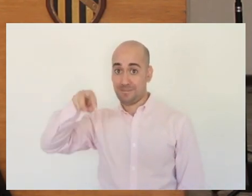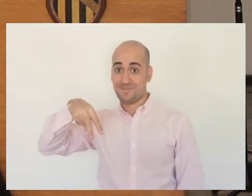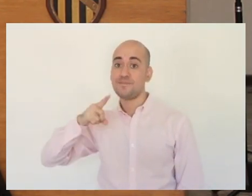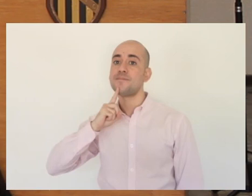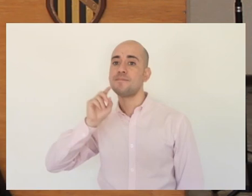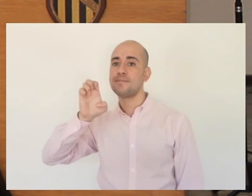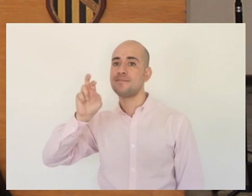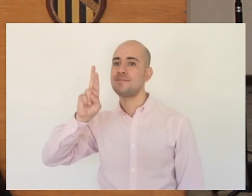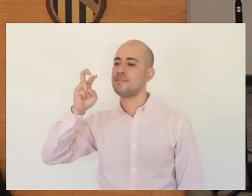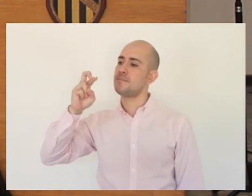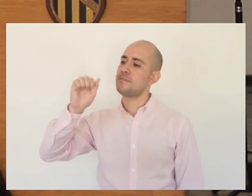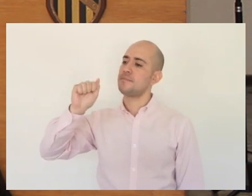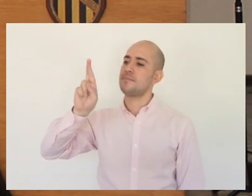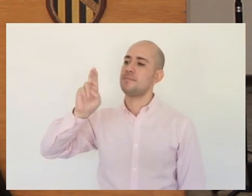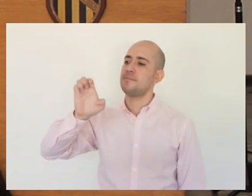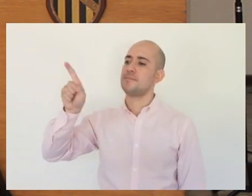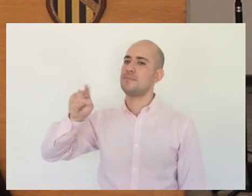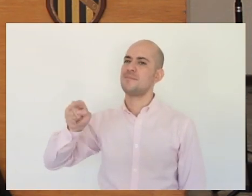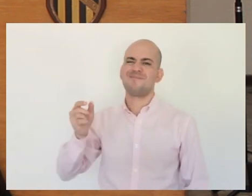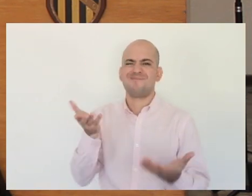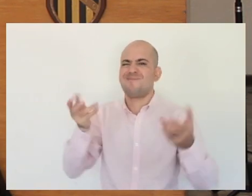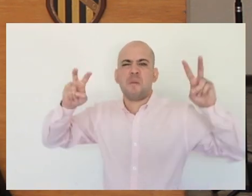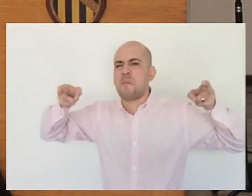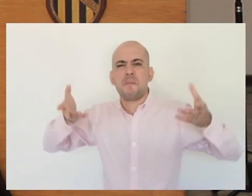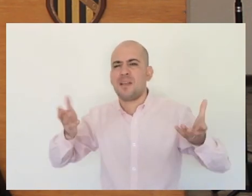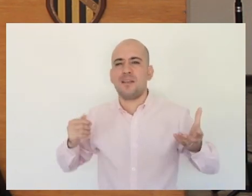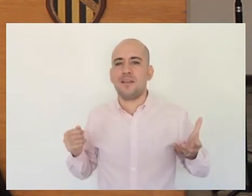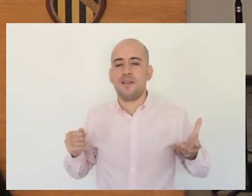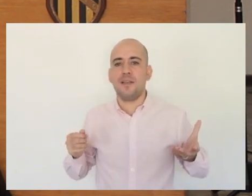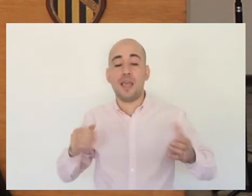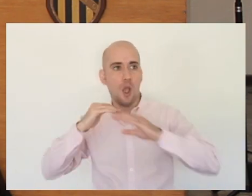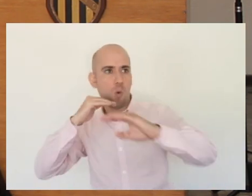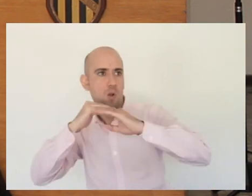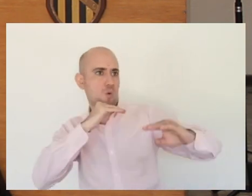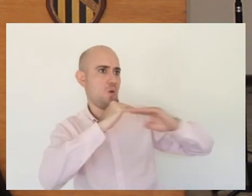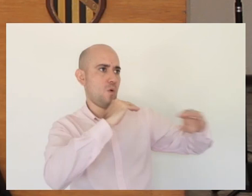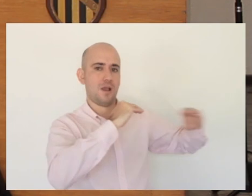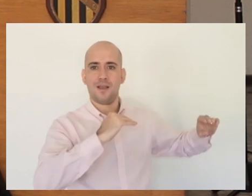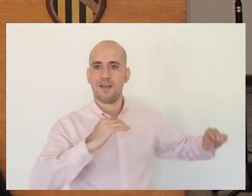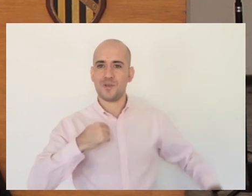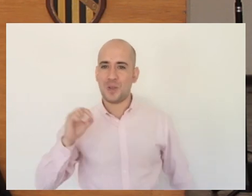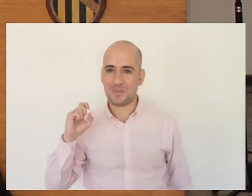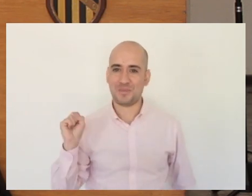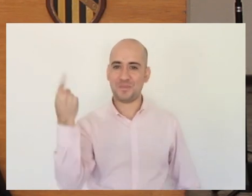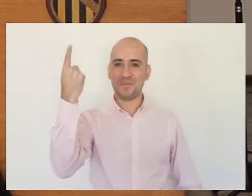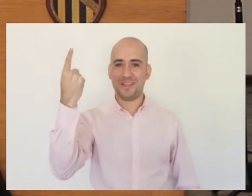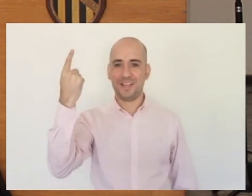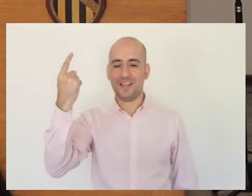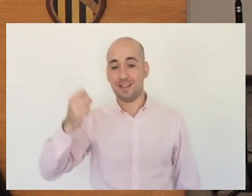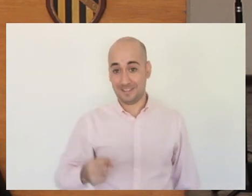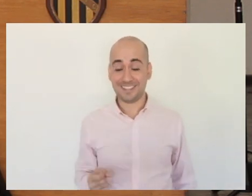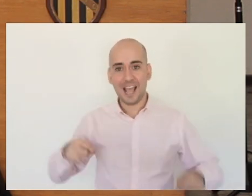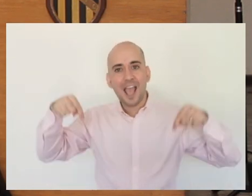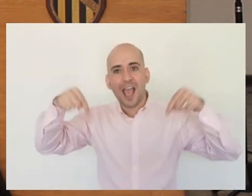significa primero entre sus iguales, pues ha llegado el momento de rendir tributo al príncipe o la